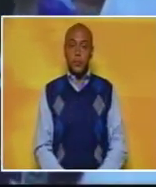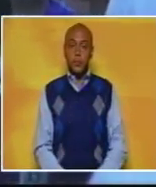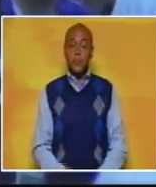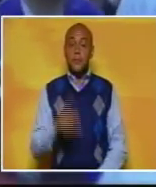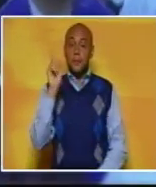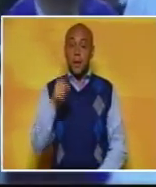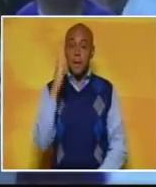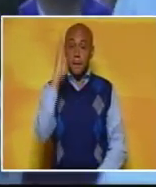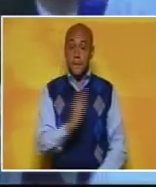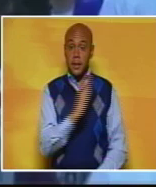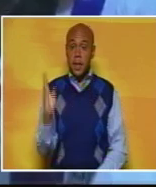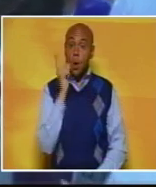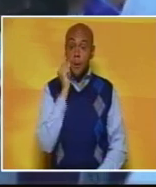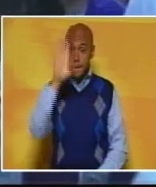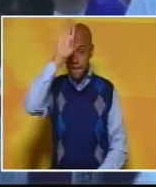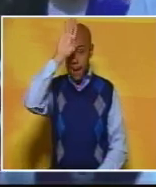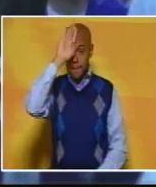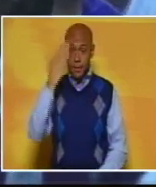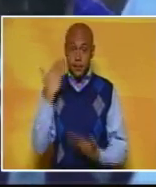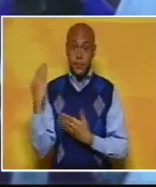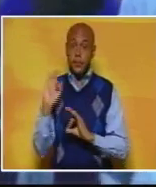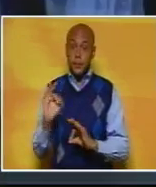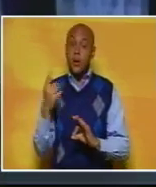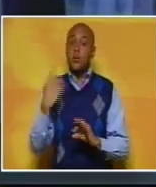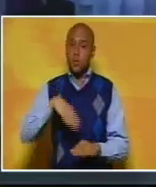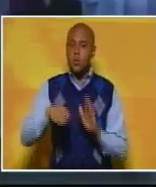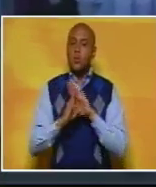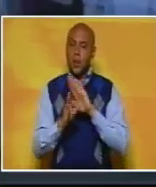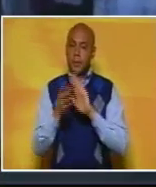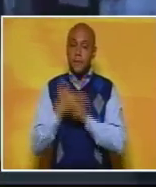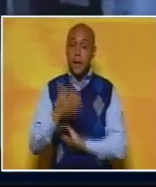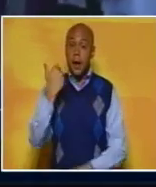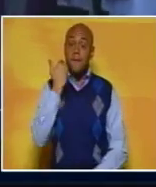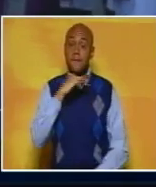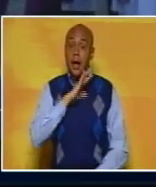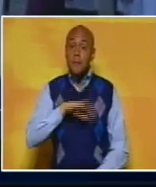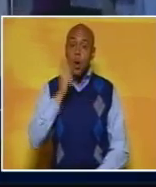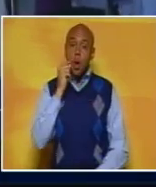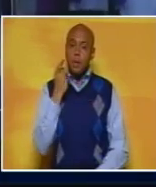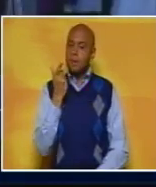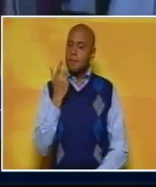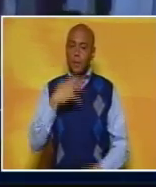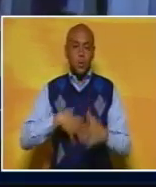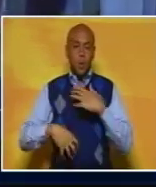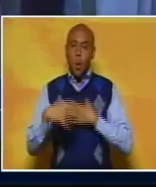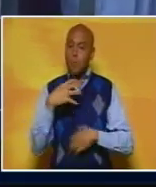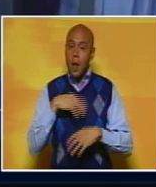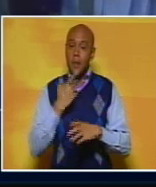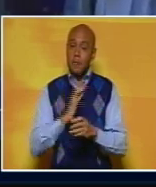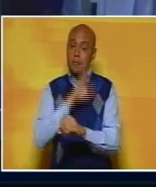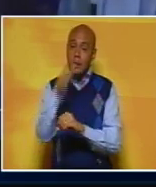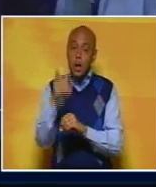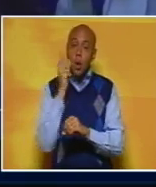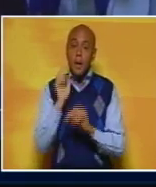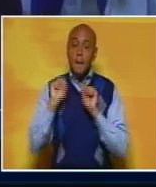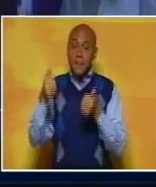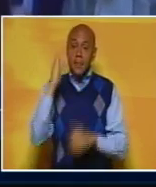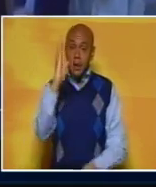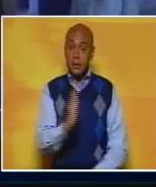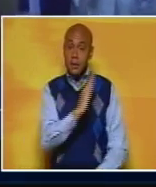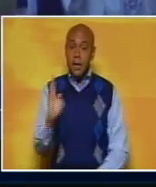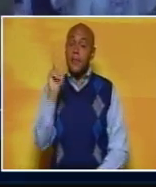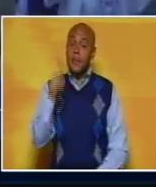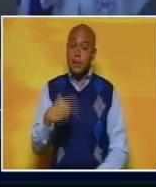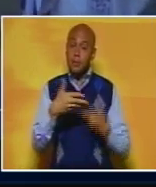En el Vaticano, el Papa Francisco continúa resfriado, por lo que no podrá estar presente en el proceso de Cuaresma que comenzó este domingo y